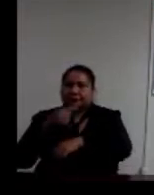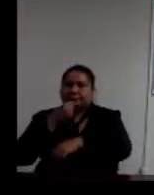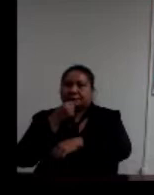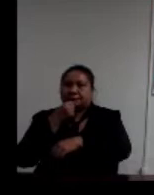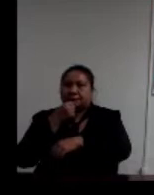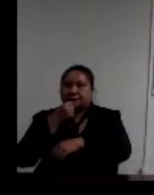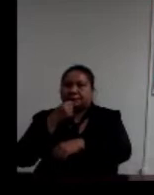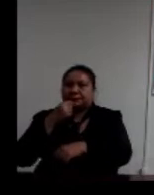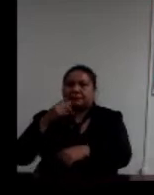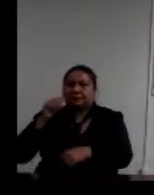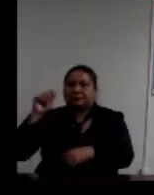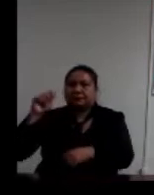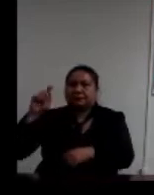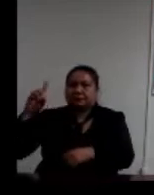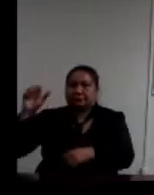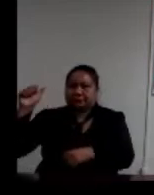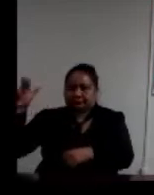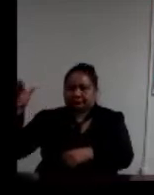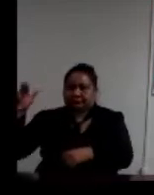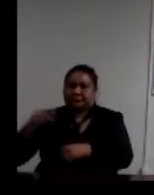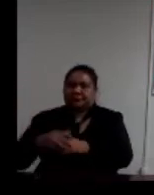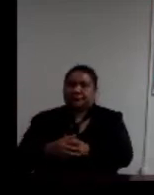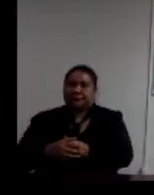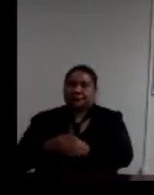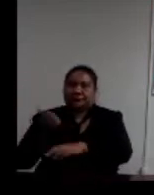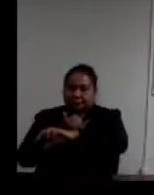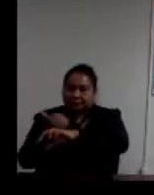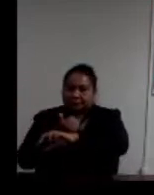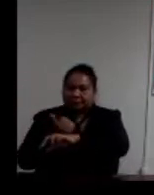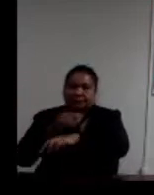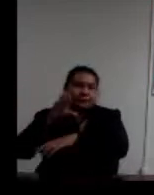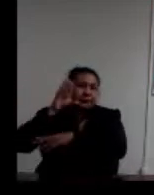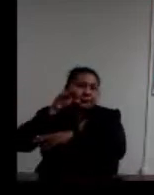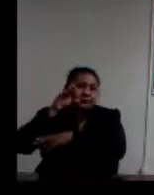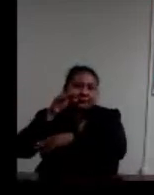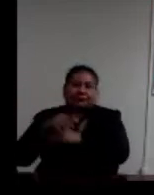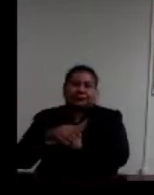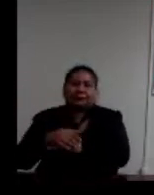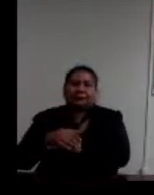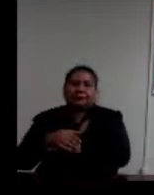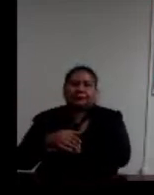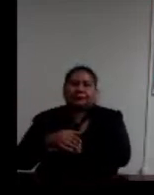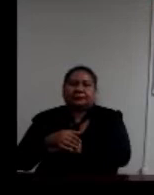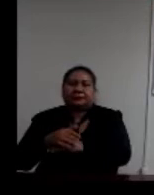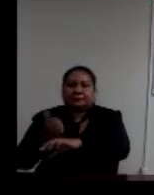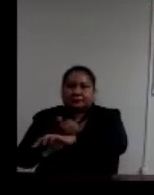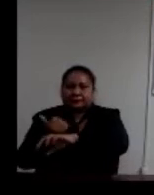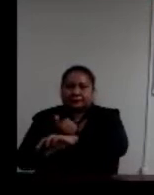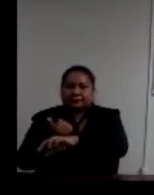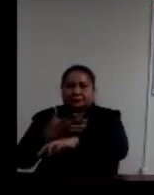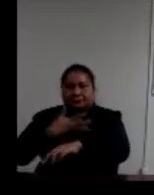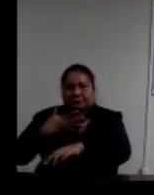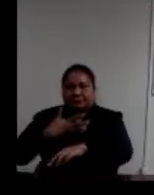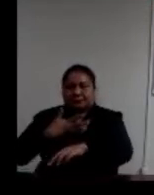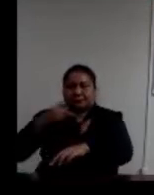Esa tabla, estamos aquí, lo que es en amarillo y naranja. Los amarillos significan los niños que tienen TDA